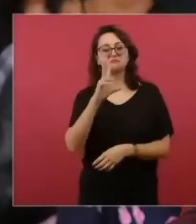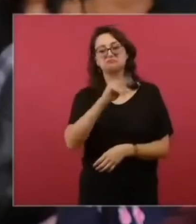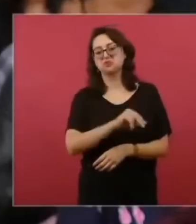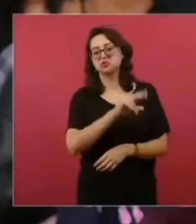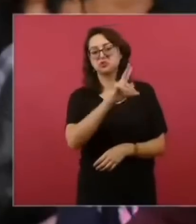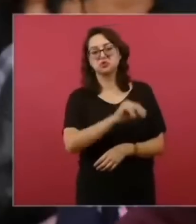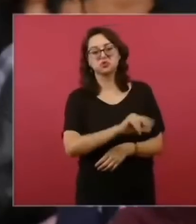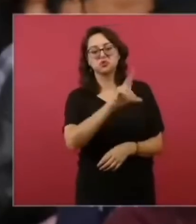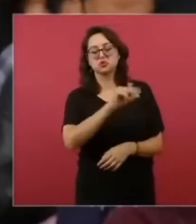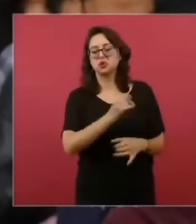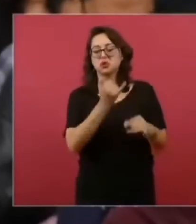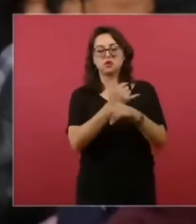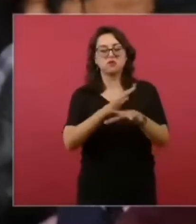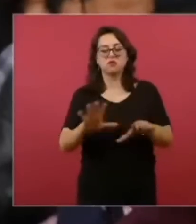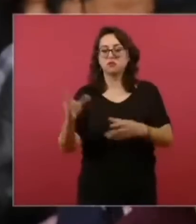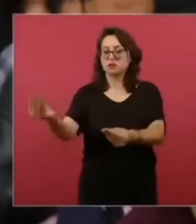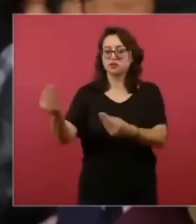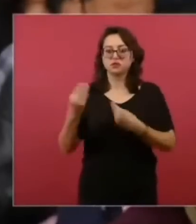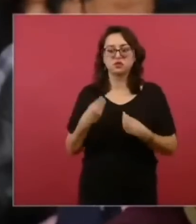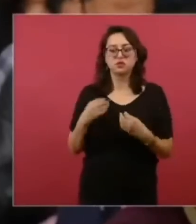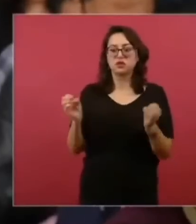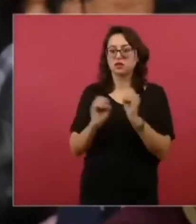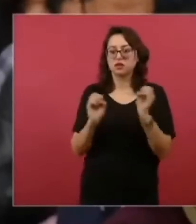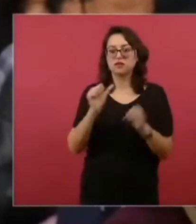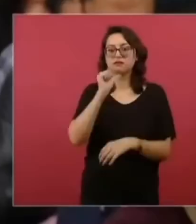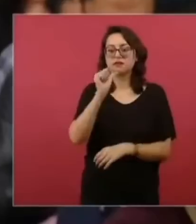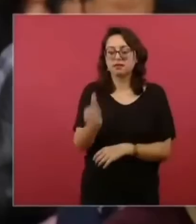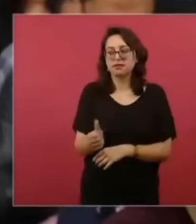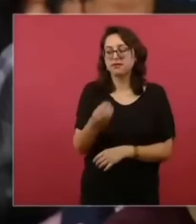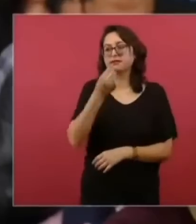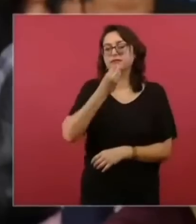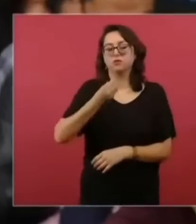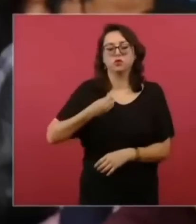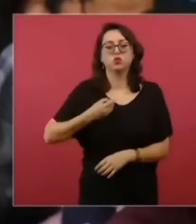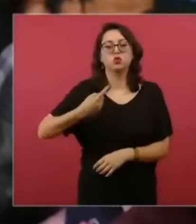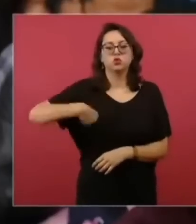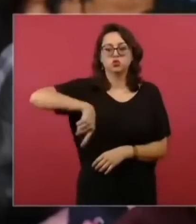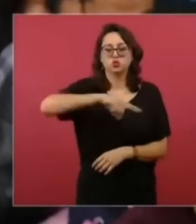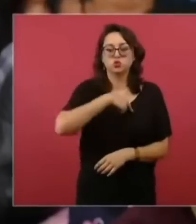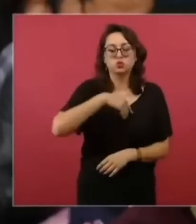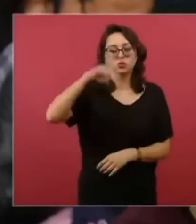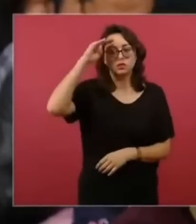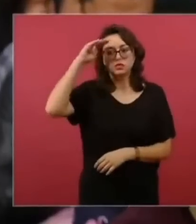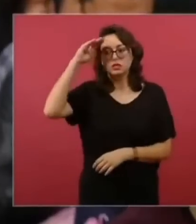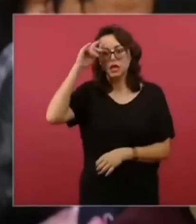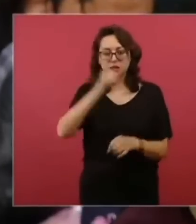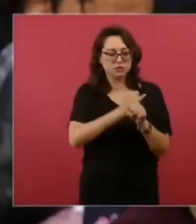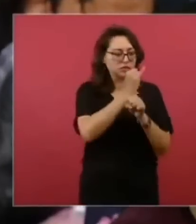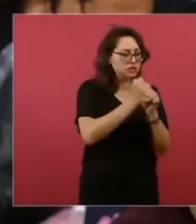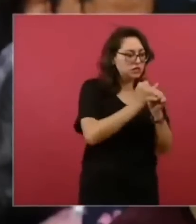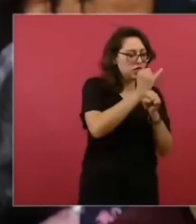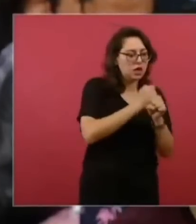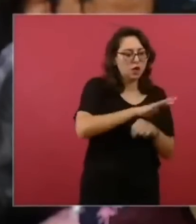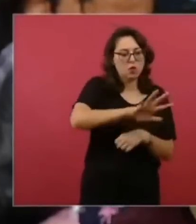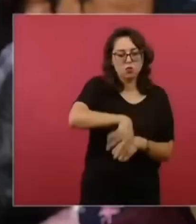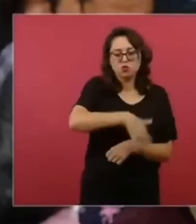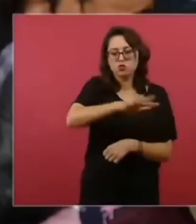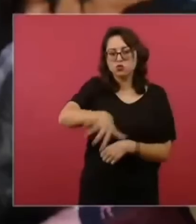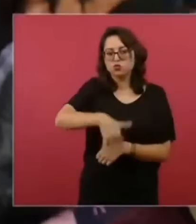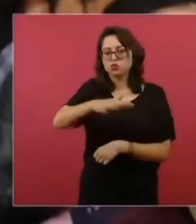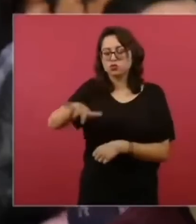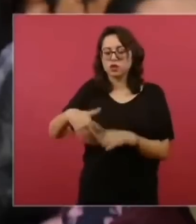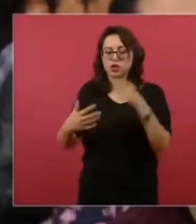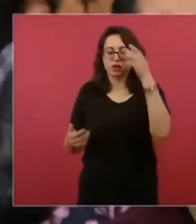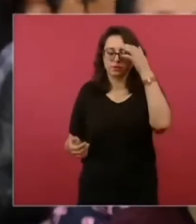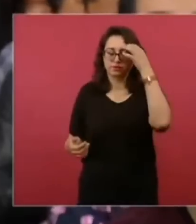toda información y nosotros tuvimos pues que empezar a buscar y empezar a añadir a hilar todos los